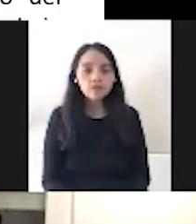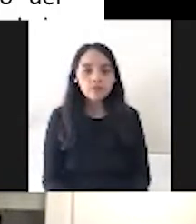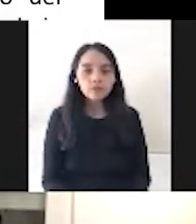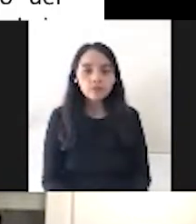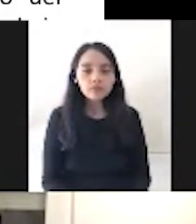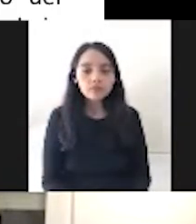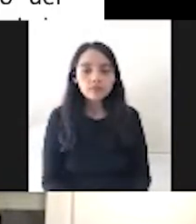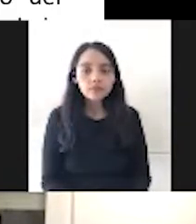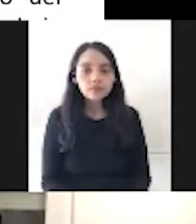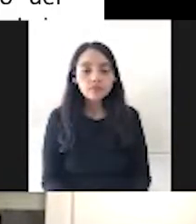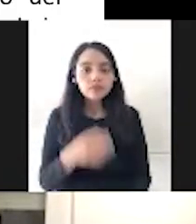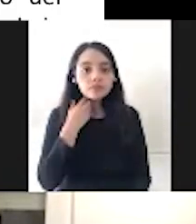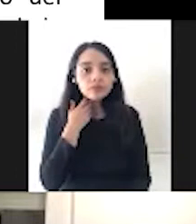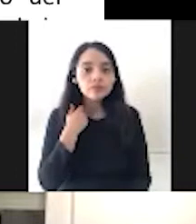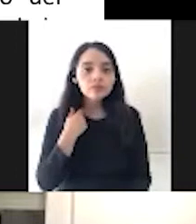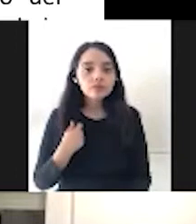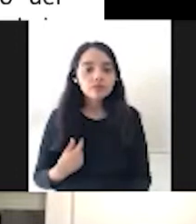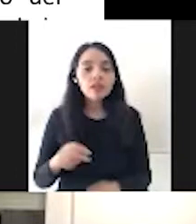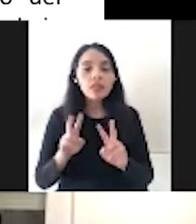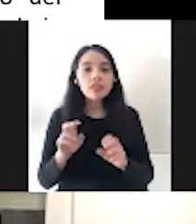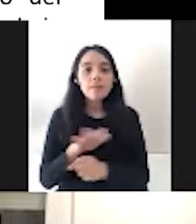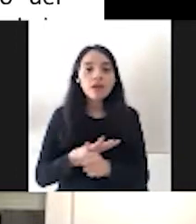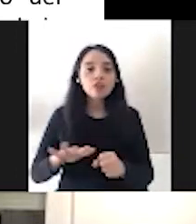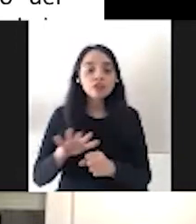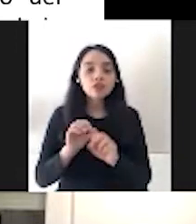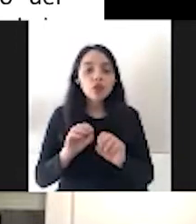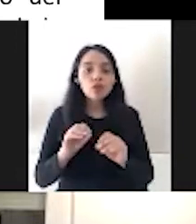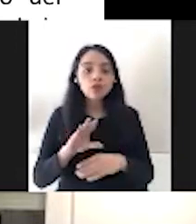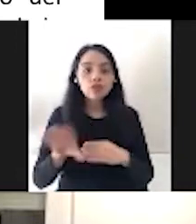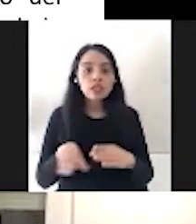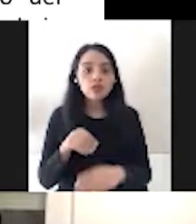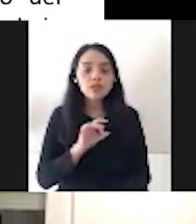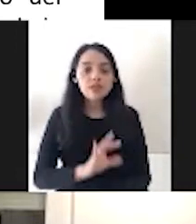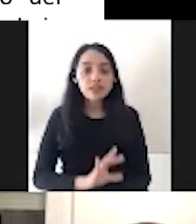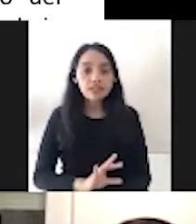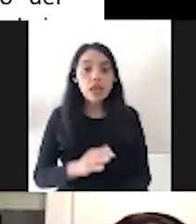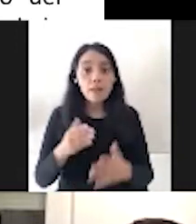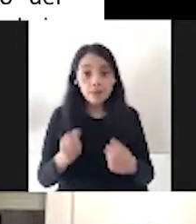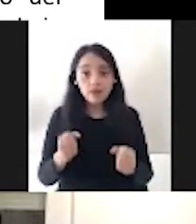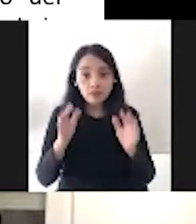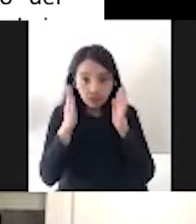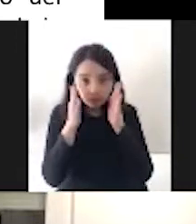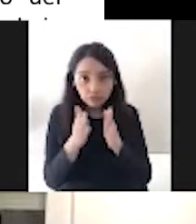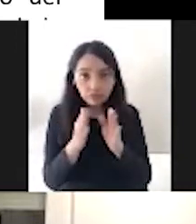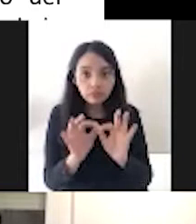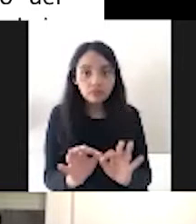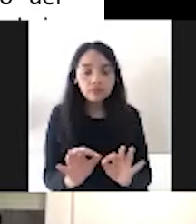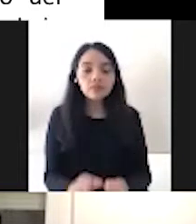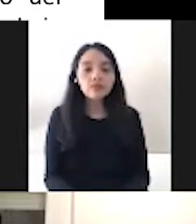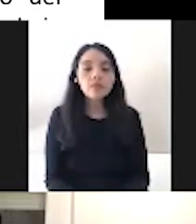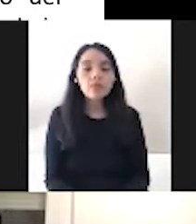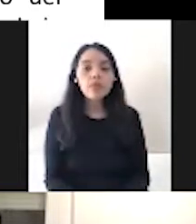Y en cuanto al contexto de educación inclusiva en Chile, para ir ya matizando un poco este tema,